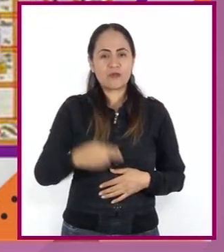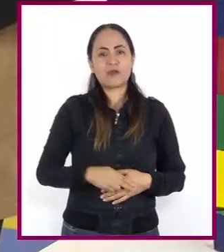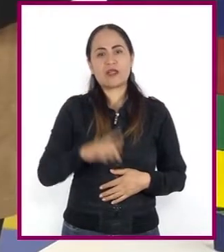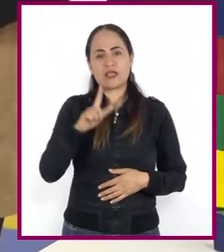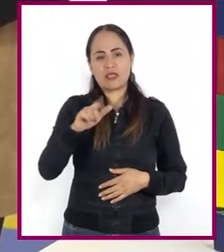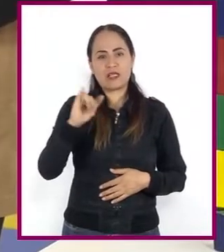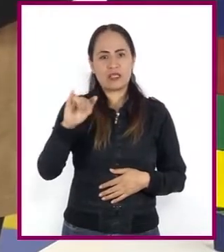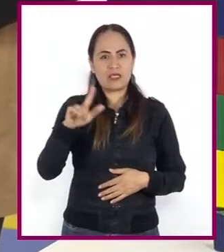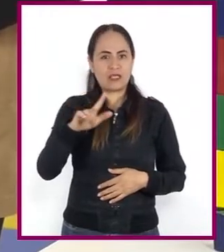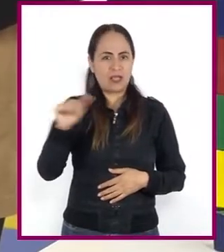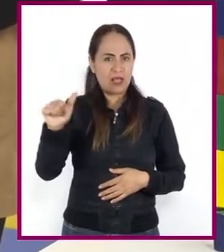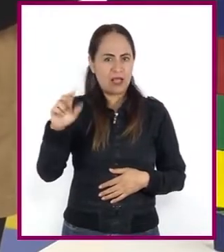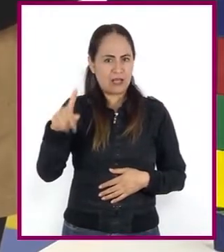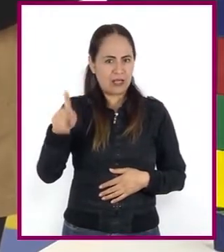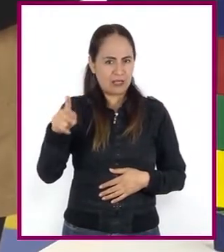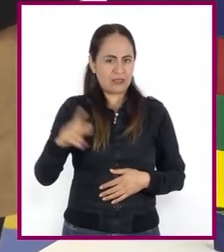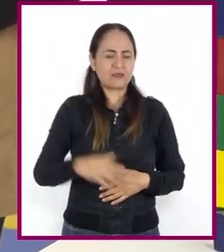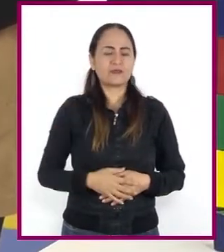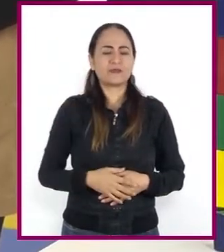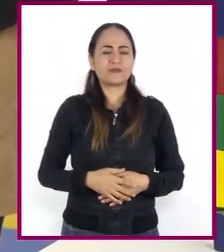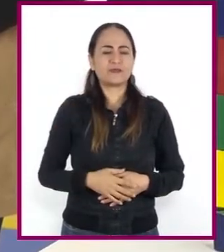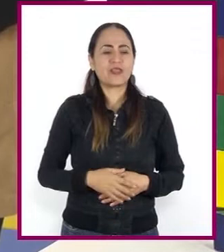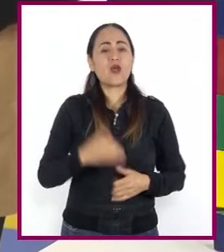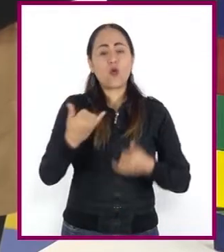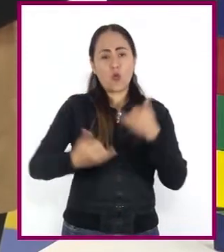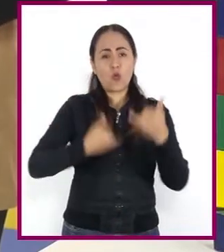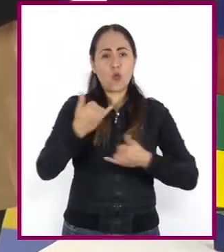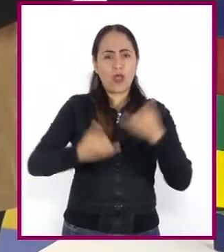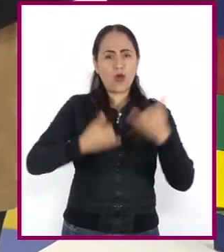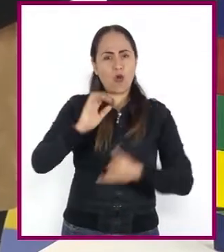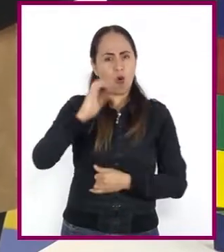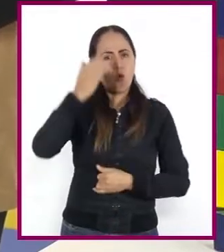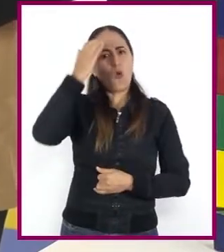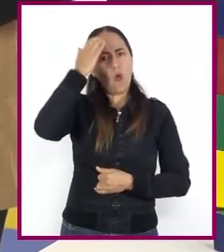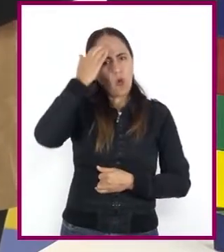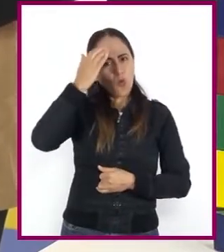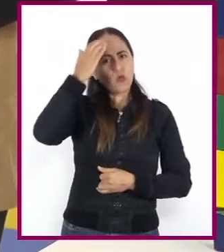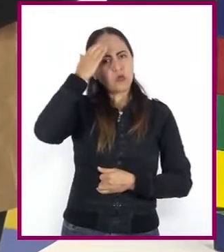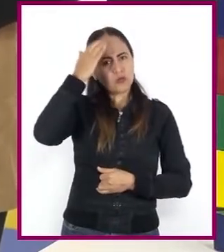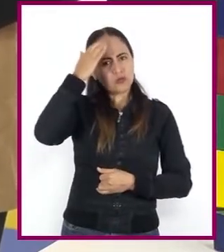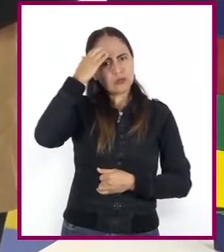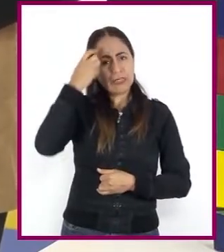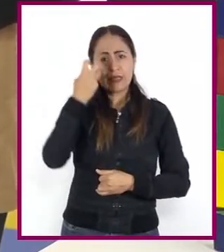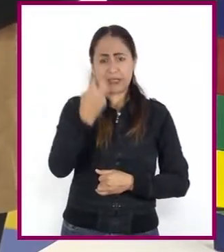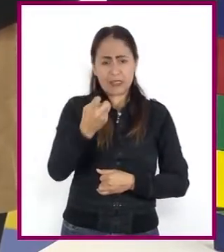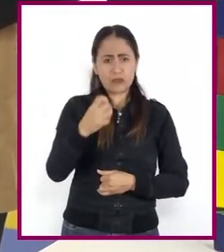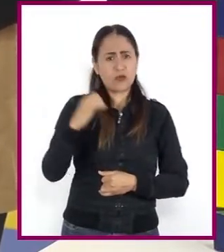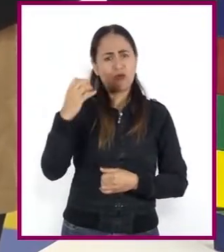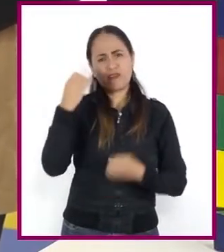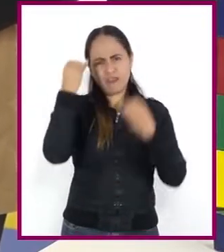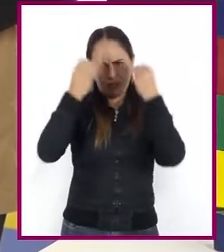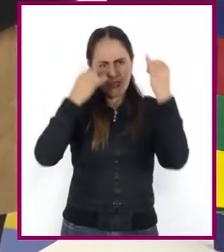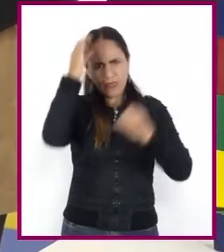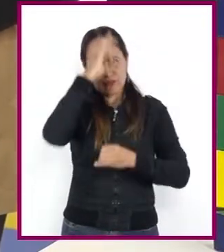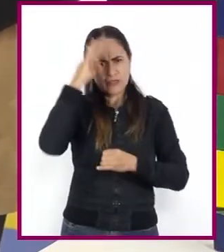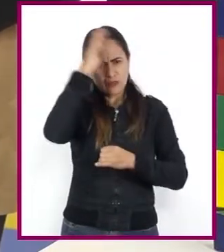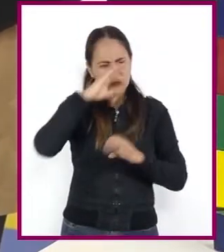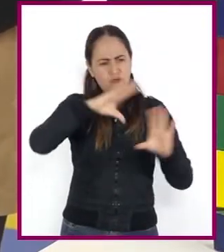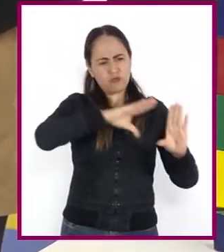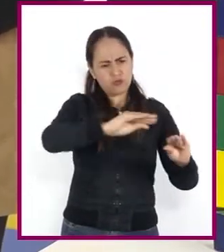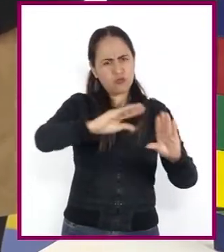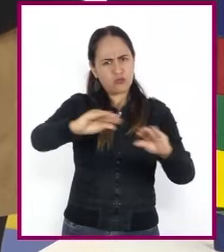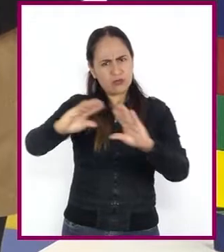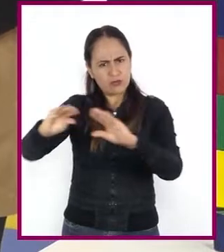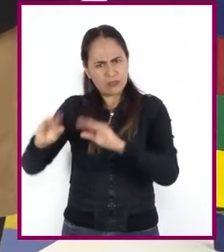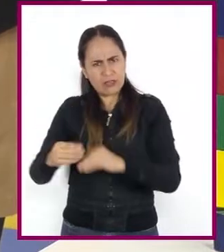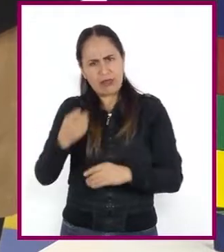Lila. Se le conocía como el juego del conocimiento, que impartía enseñanzas filosóficas de la cultura